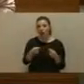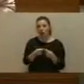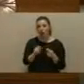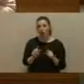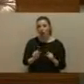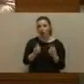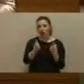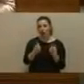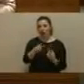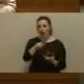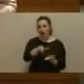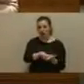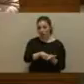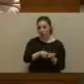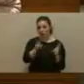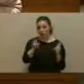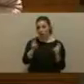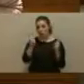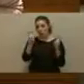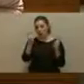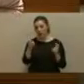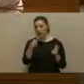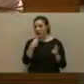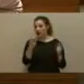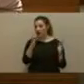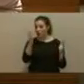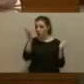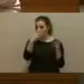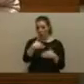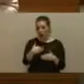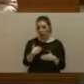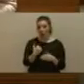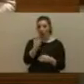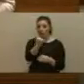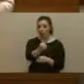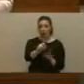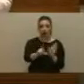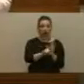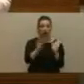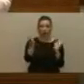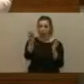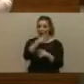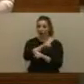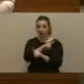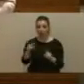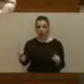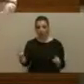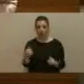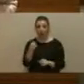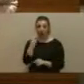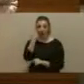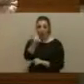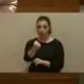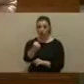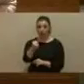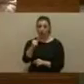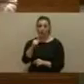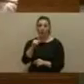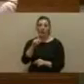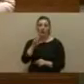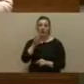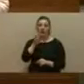entre comillas, que ni existe amparo legal ni tampoco existe amparo